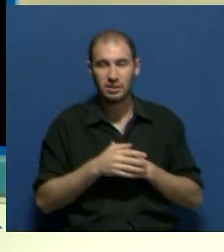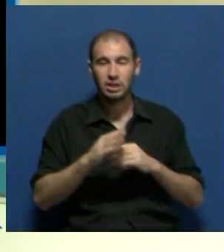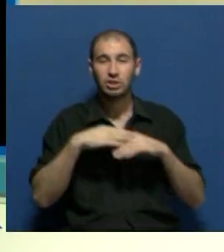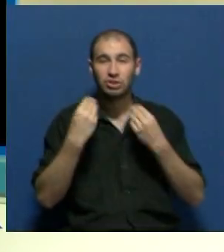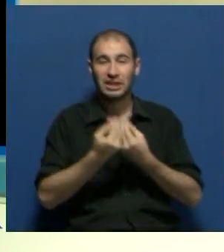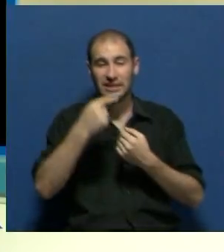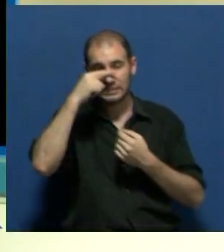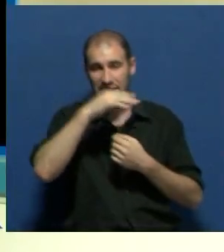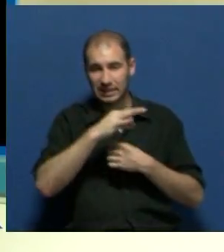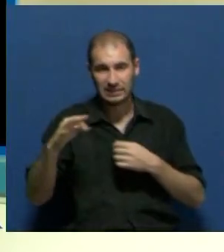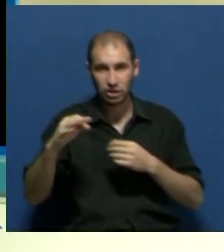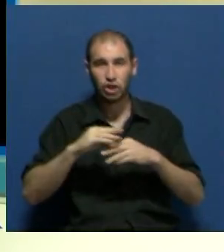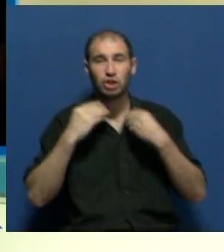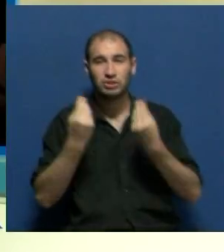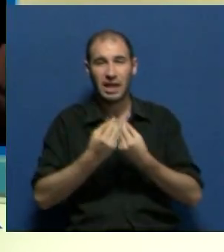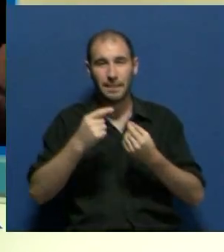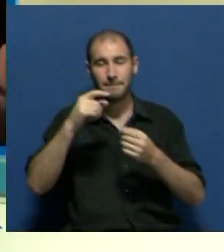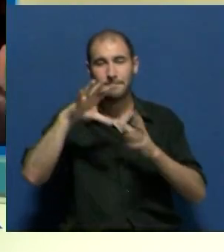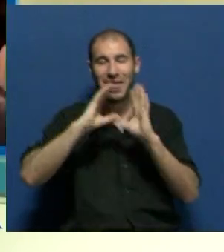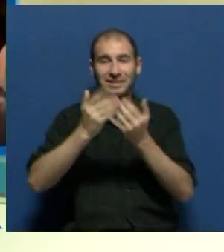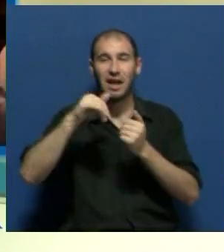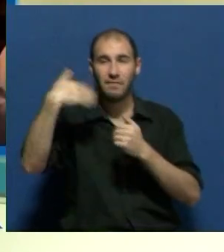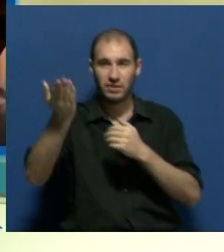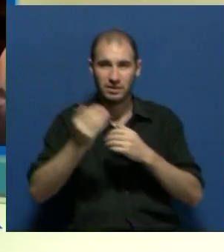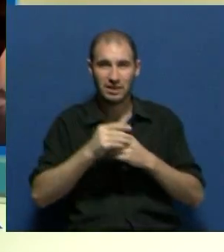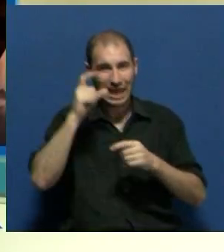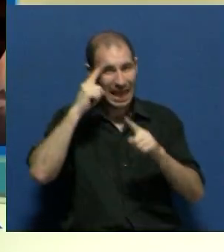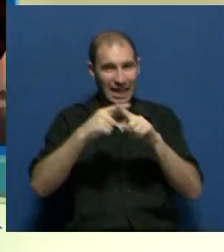los 700, o sea, la cantidad de exoplanetas, como dijimos al